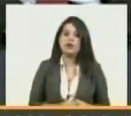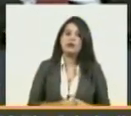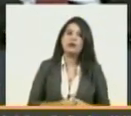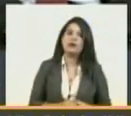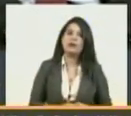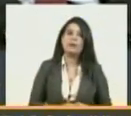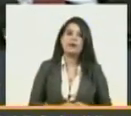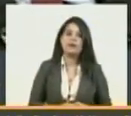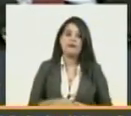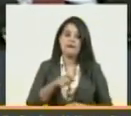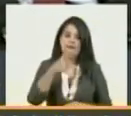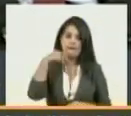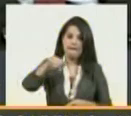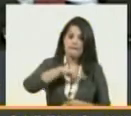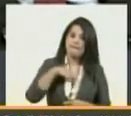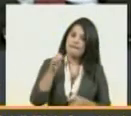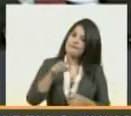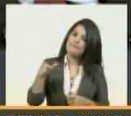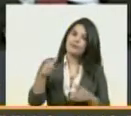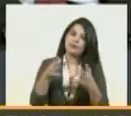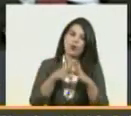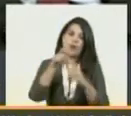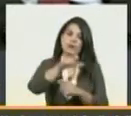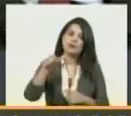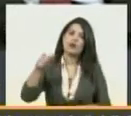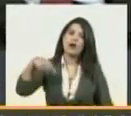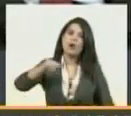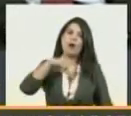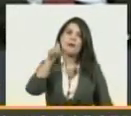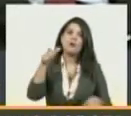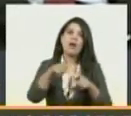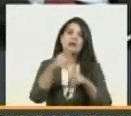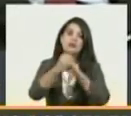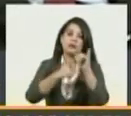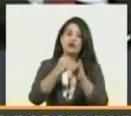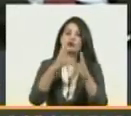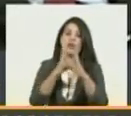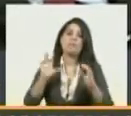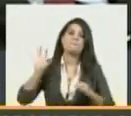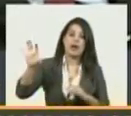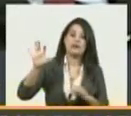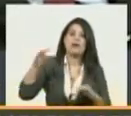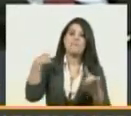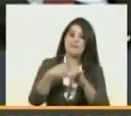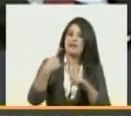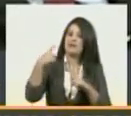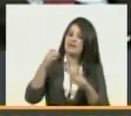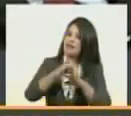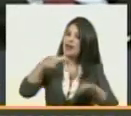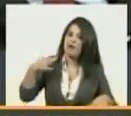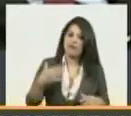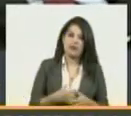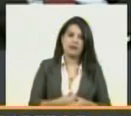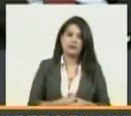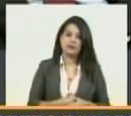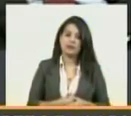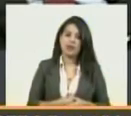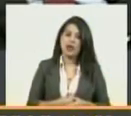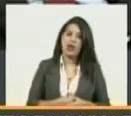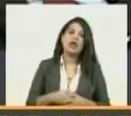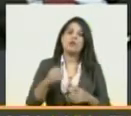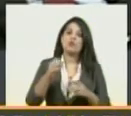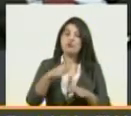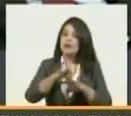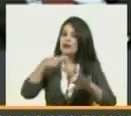llamamos a que desistan de ese plan de intervención de nuestra patria, porque eso es muy grave. Una